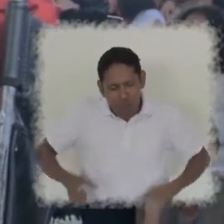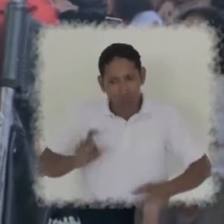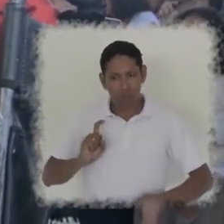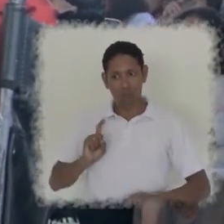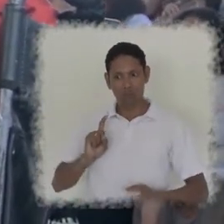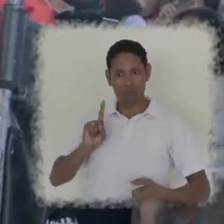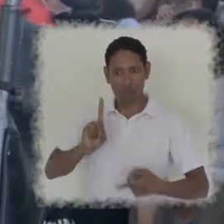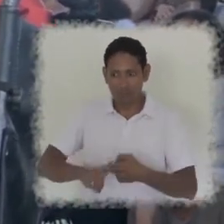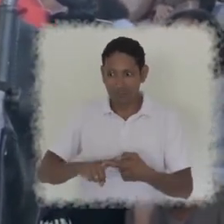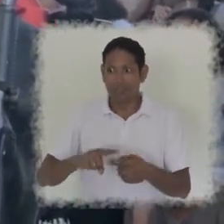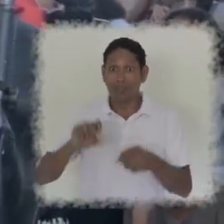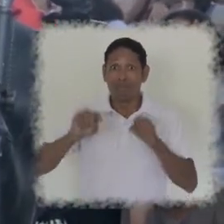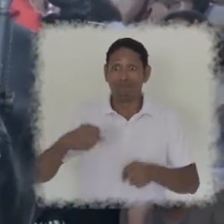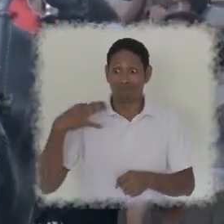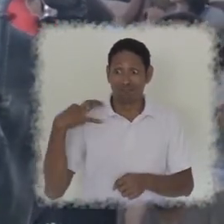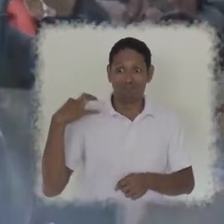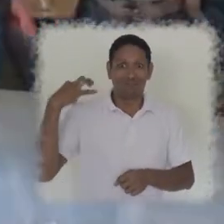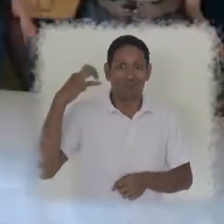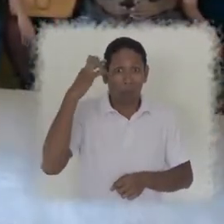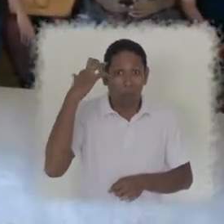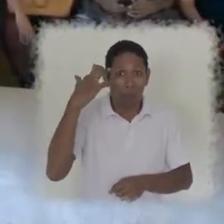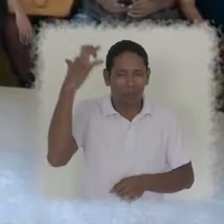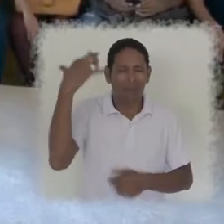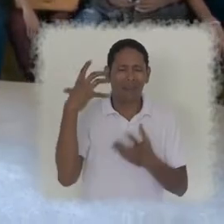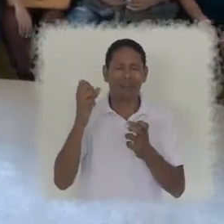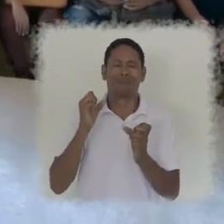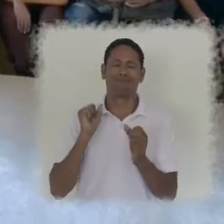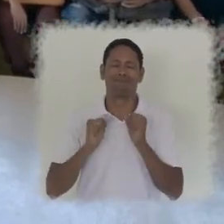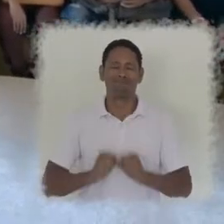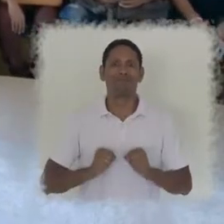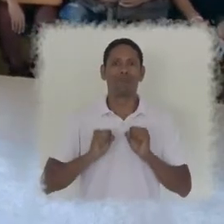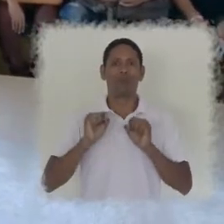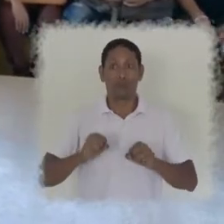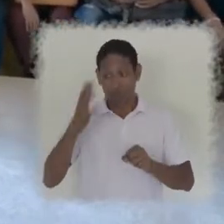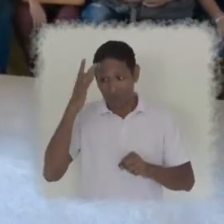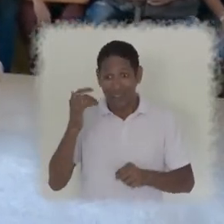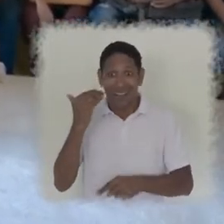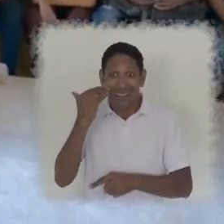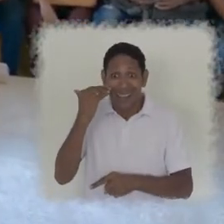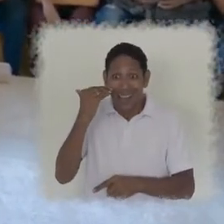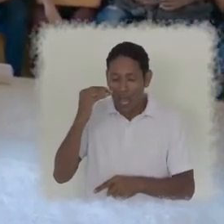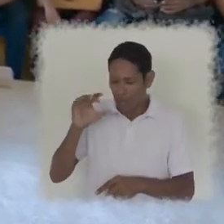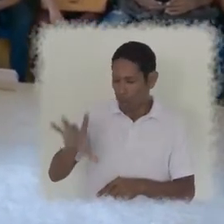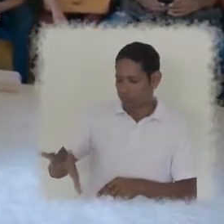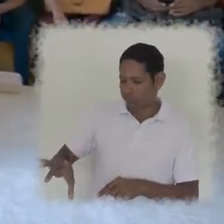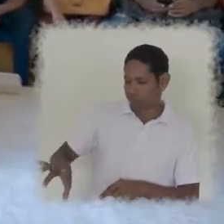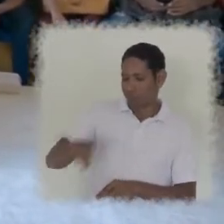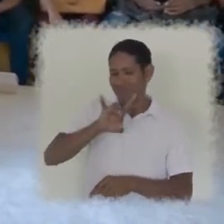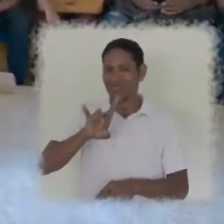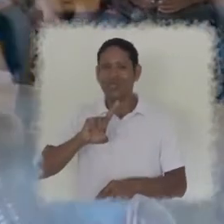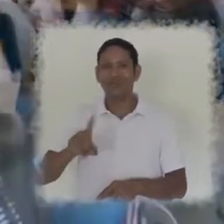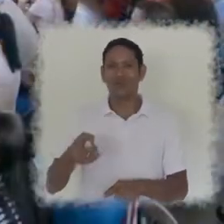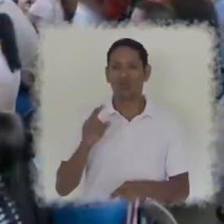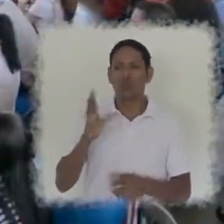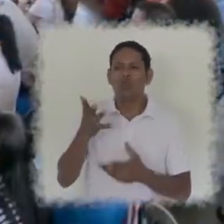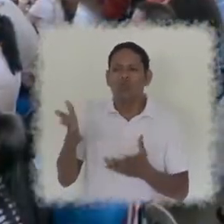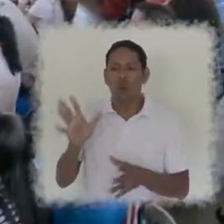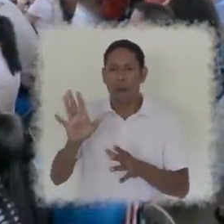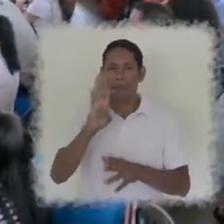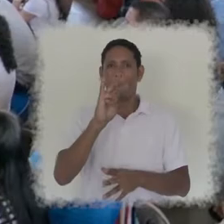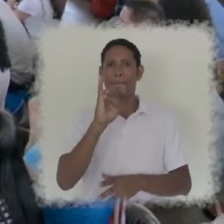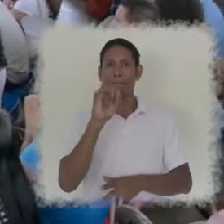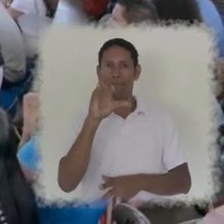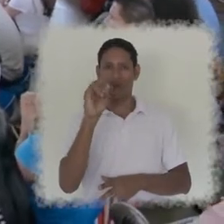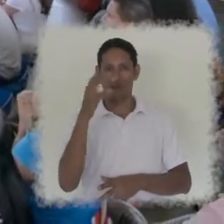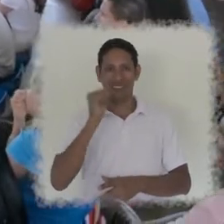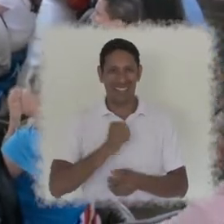el proceso de selección en la Alma Mater para poder ser una profesional. Esfuerzo que dio sus frutos porque fue una de las seleccionadas para el